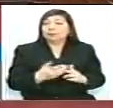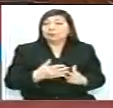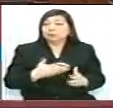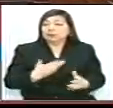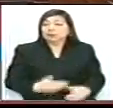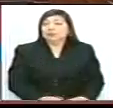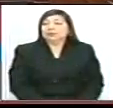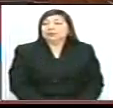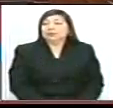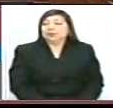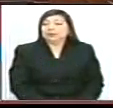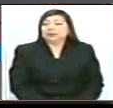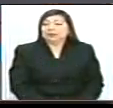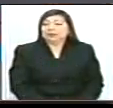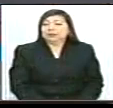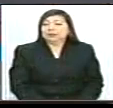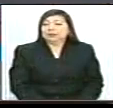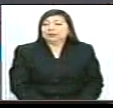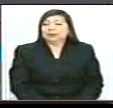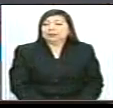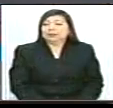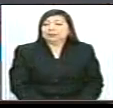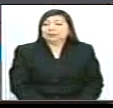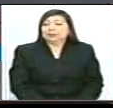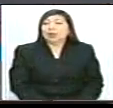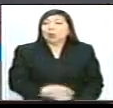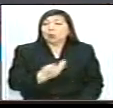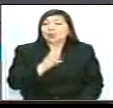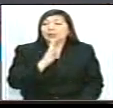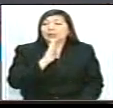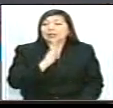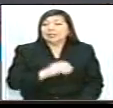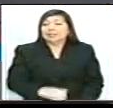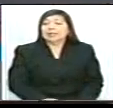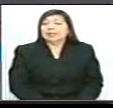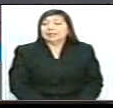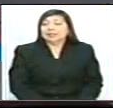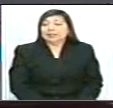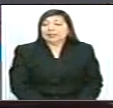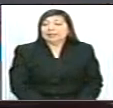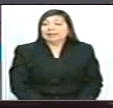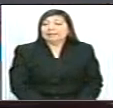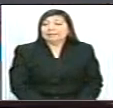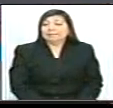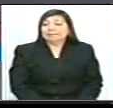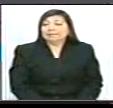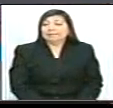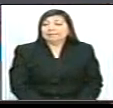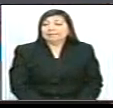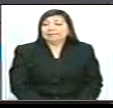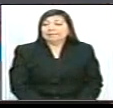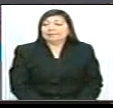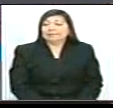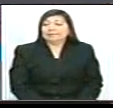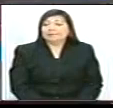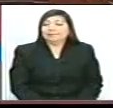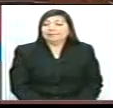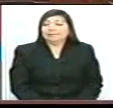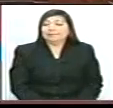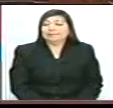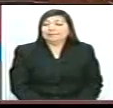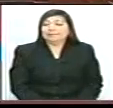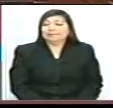puedan terminar con la exposición o su participación. Tiene la interrupción el congresista Rosas.